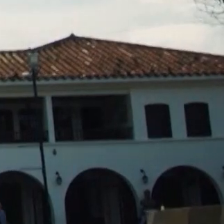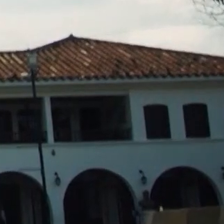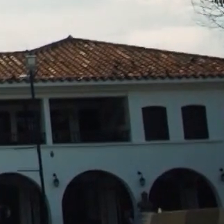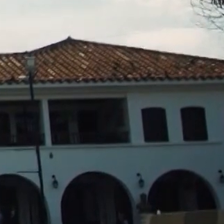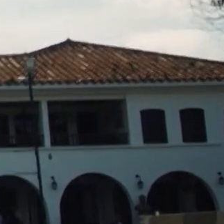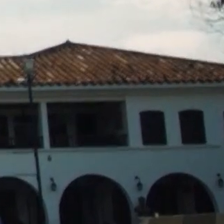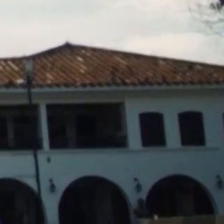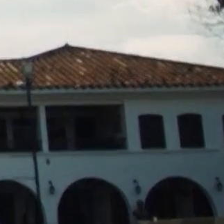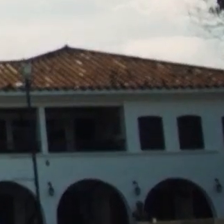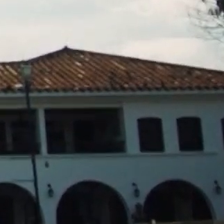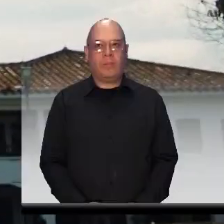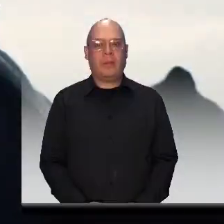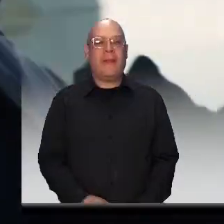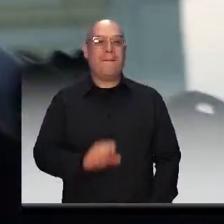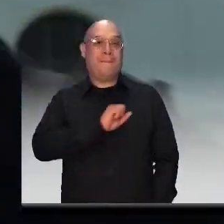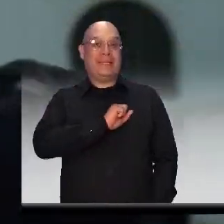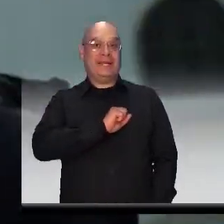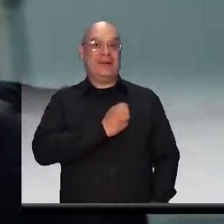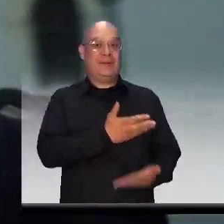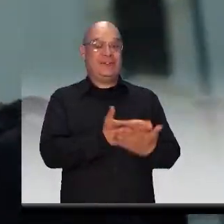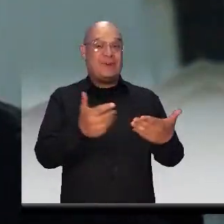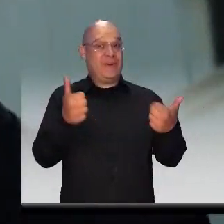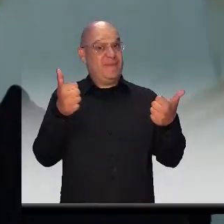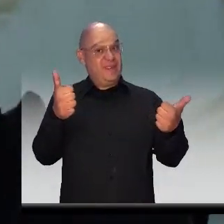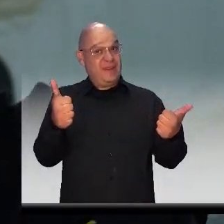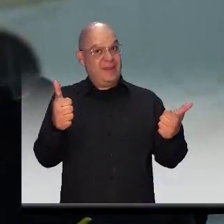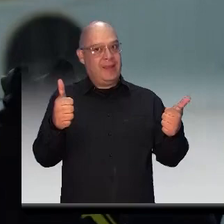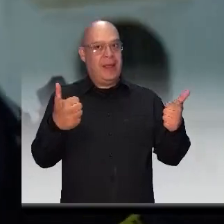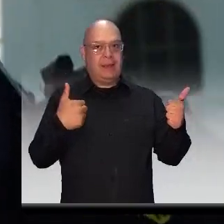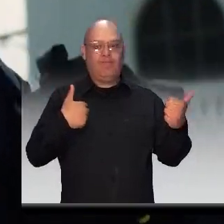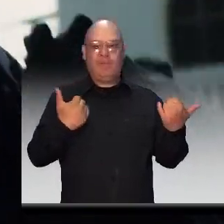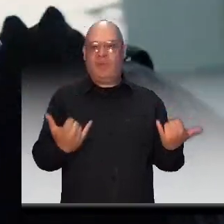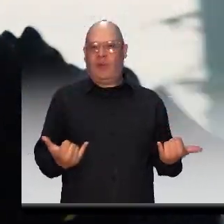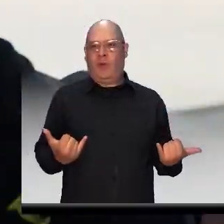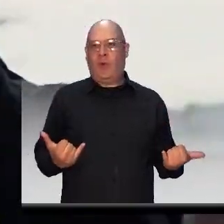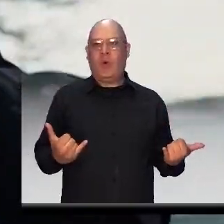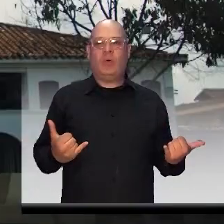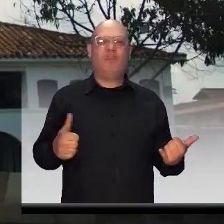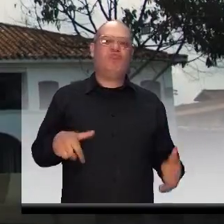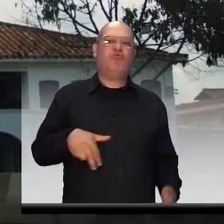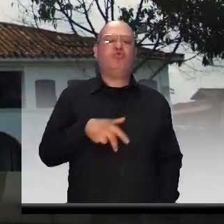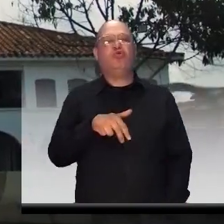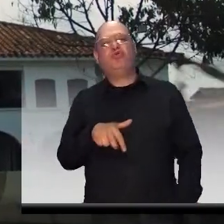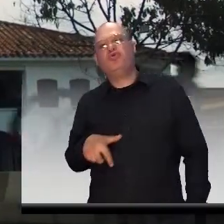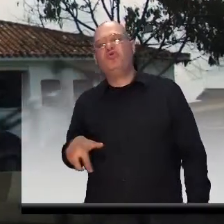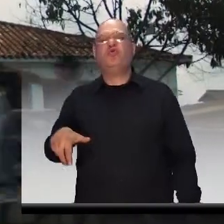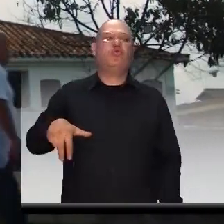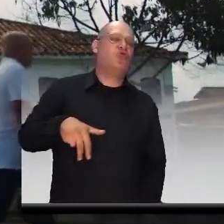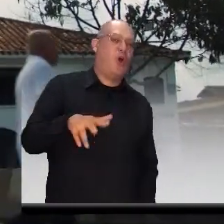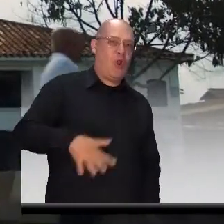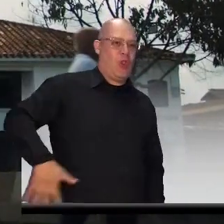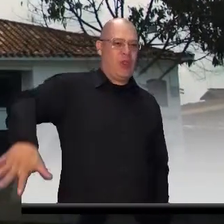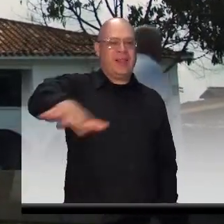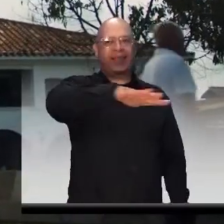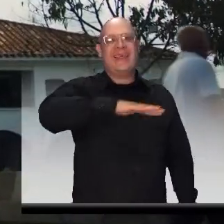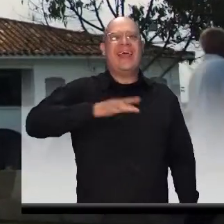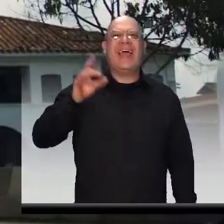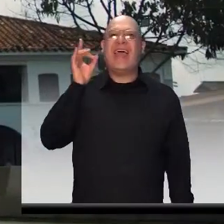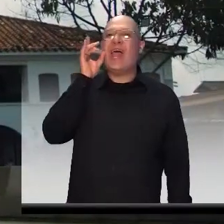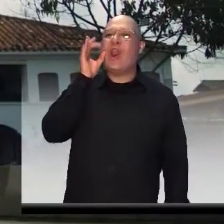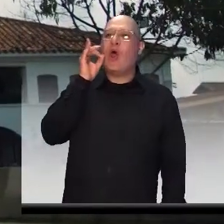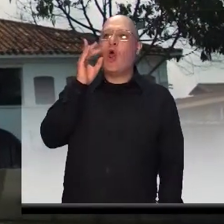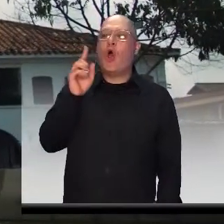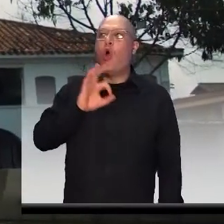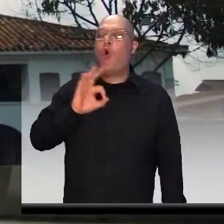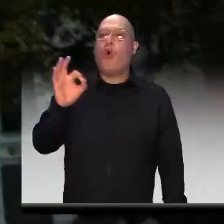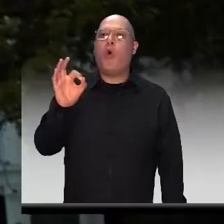Hey, parceros, ¿qué más bien o no? Aquí justamente hoy andando las calles. Vine por aquí a Río Negro, que la verdad nunca había tenido la oportunidad de conocer